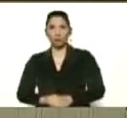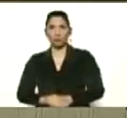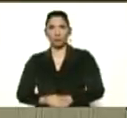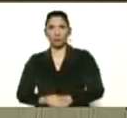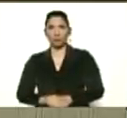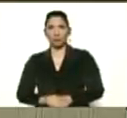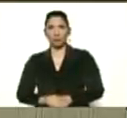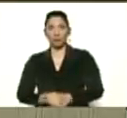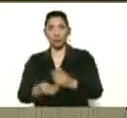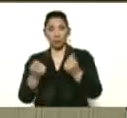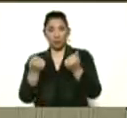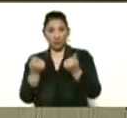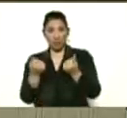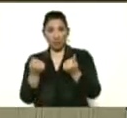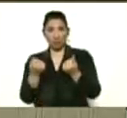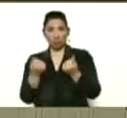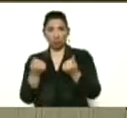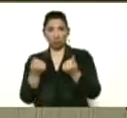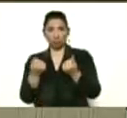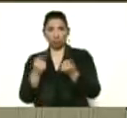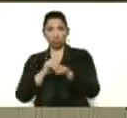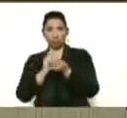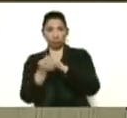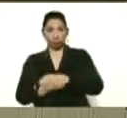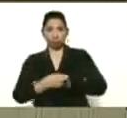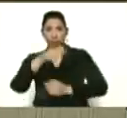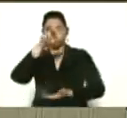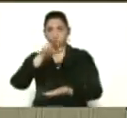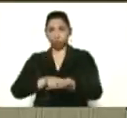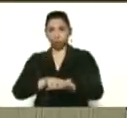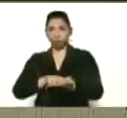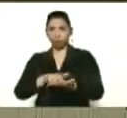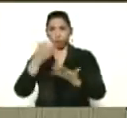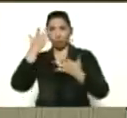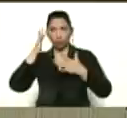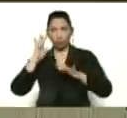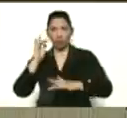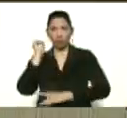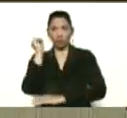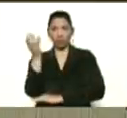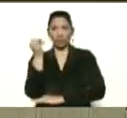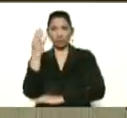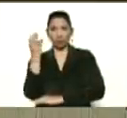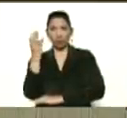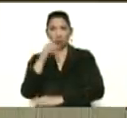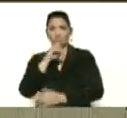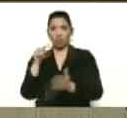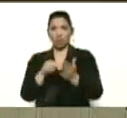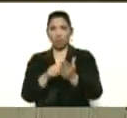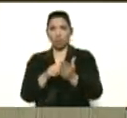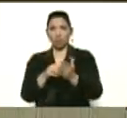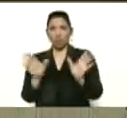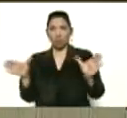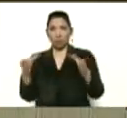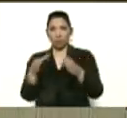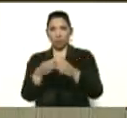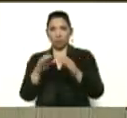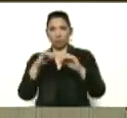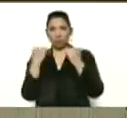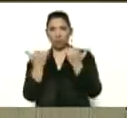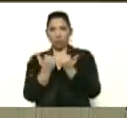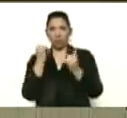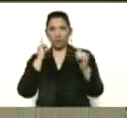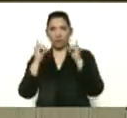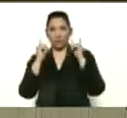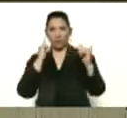De una plata, de la plata que pasaron y lo aprobaron en la supuesta sesión de Asamblea Nacional reunida en el salón de fiesta del edificio de Juan